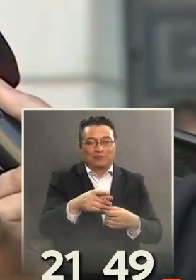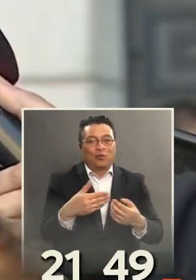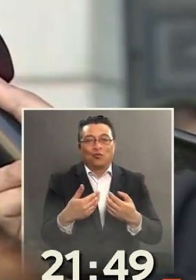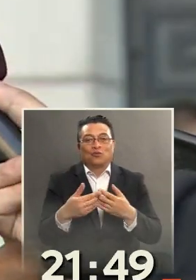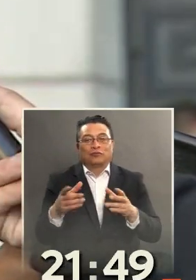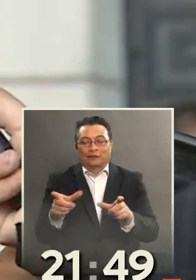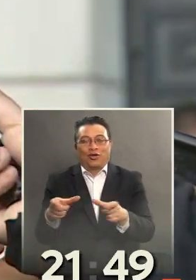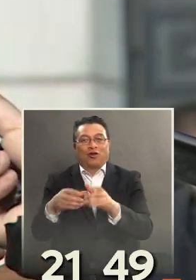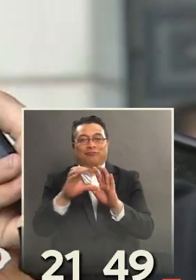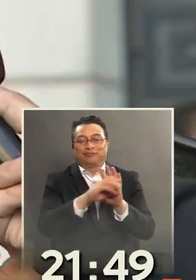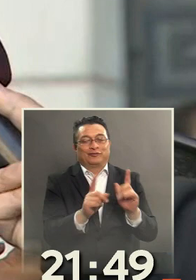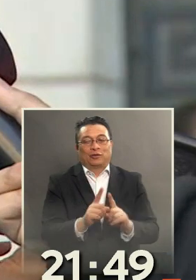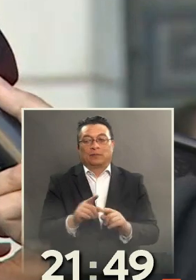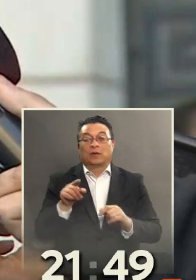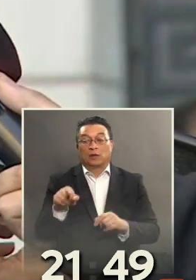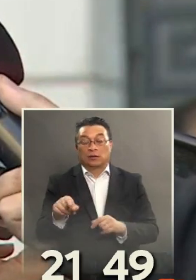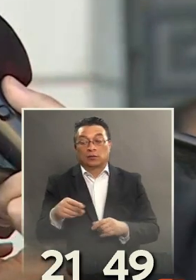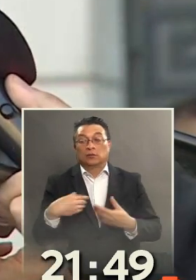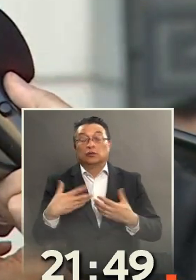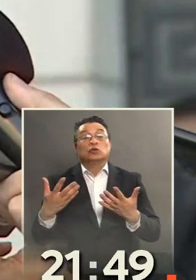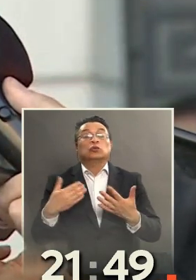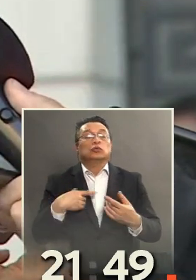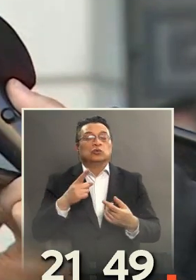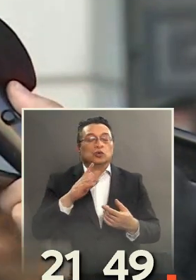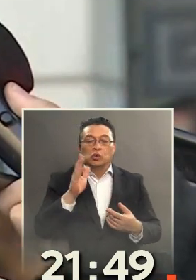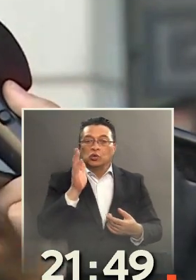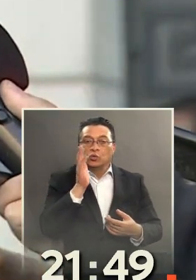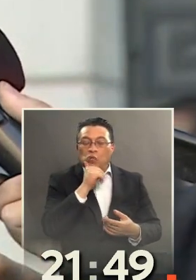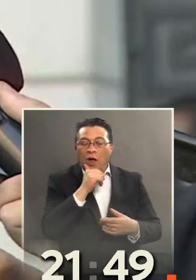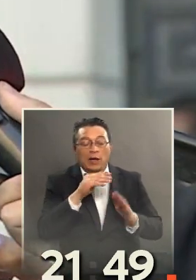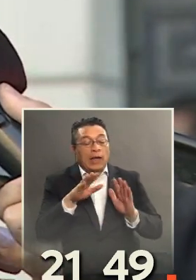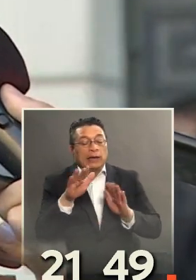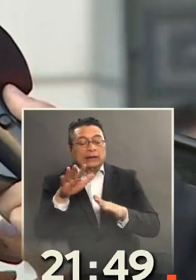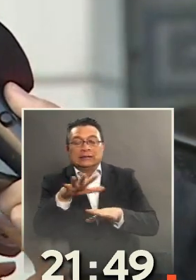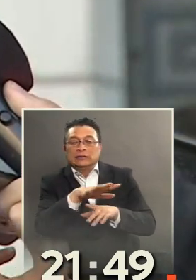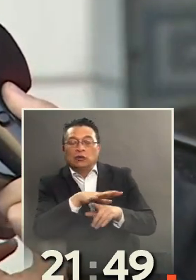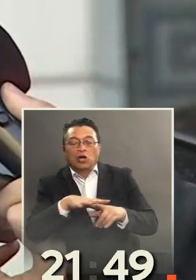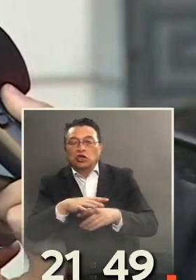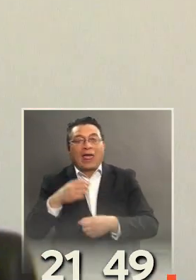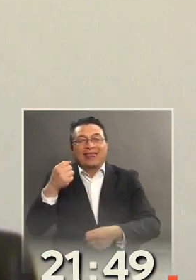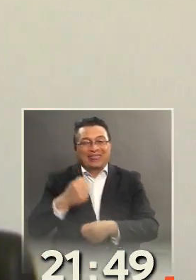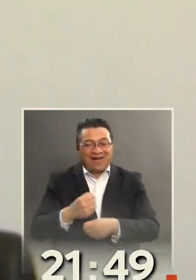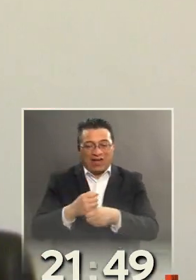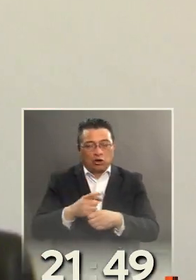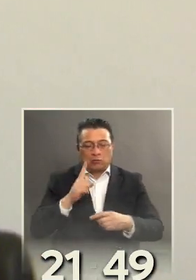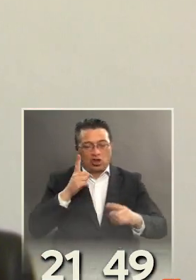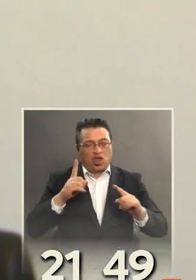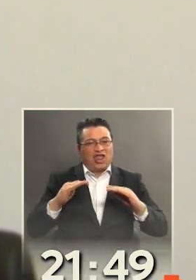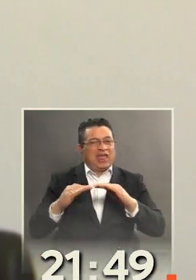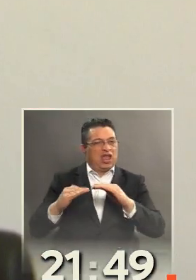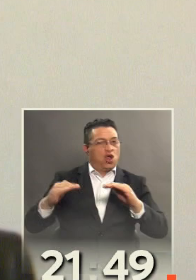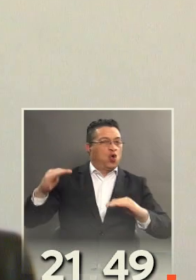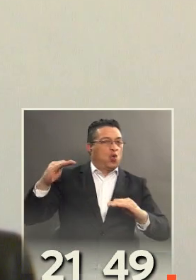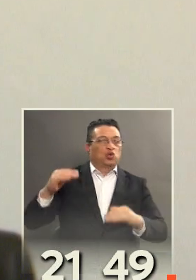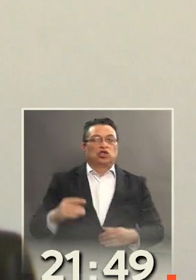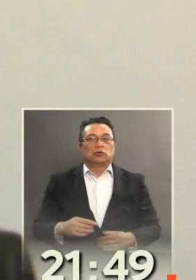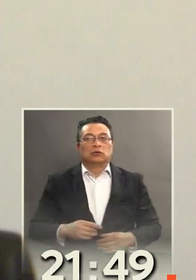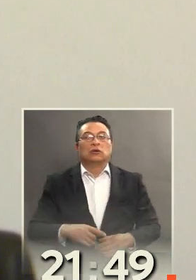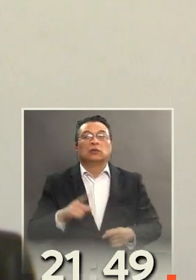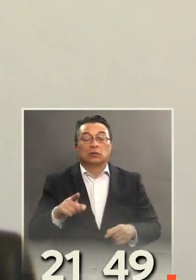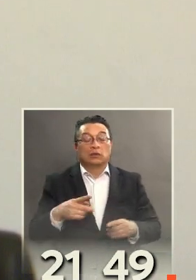convencional. El mirar como que no hay condiciones para el trabajo me parece injusto. Lo importante es que en el fondo la